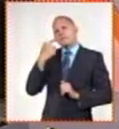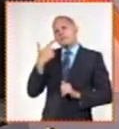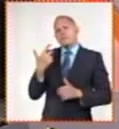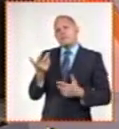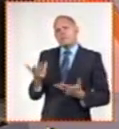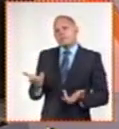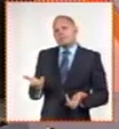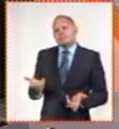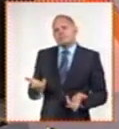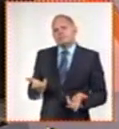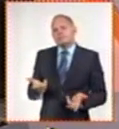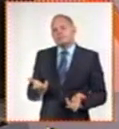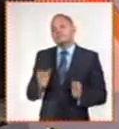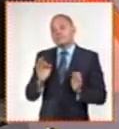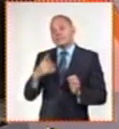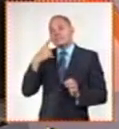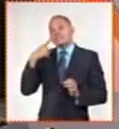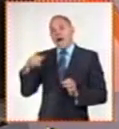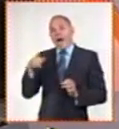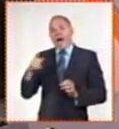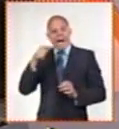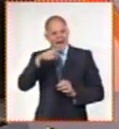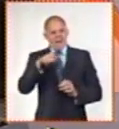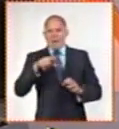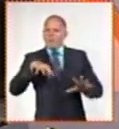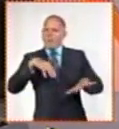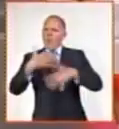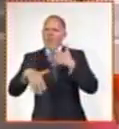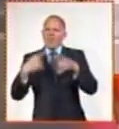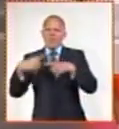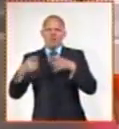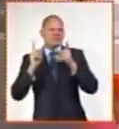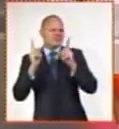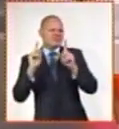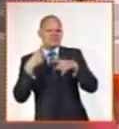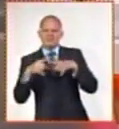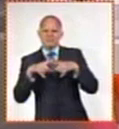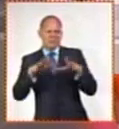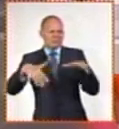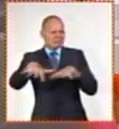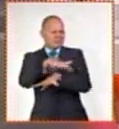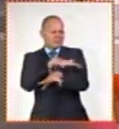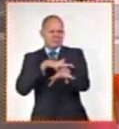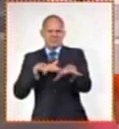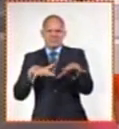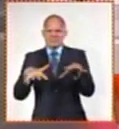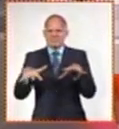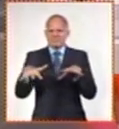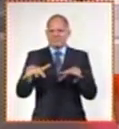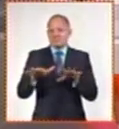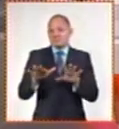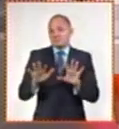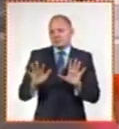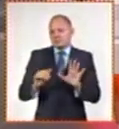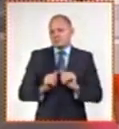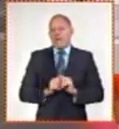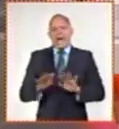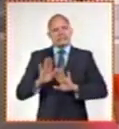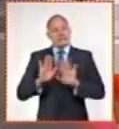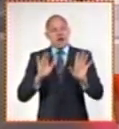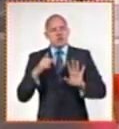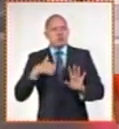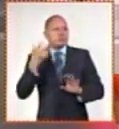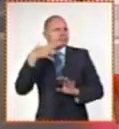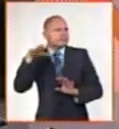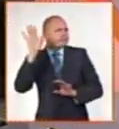político del país. ¿Qué consecuencias ha tenido? He escuchado, no sé si concuerdas con